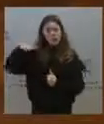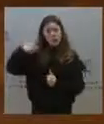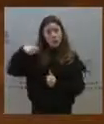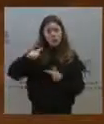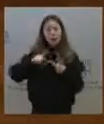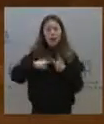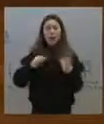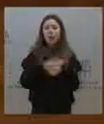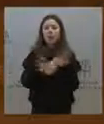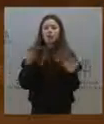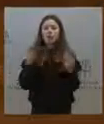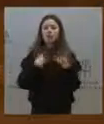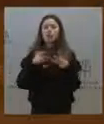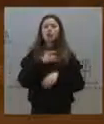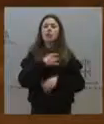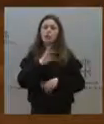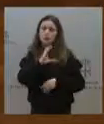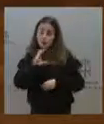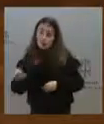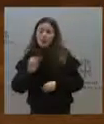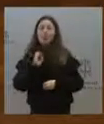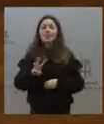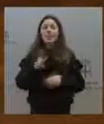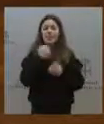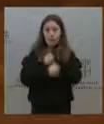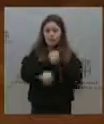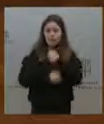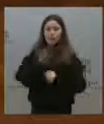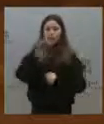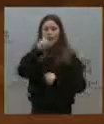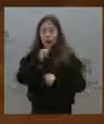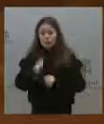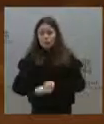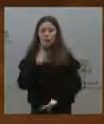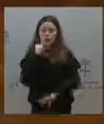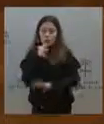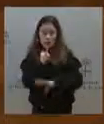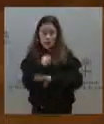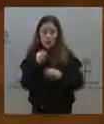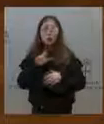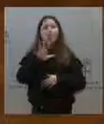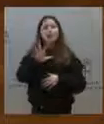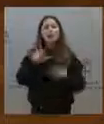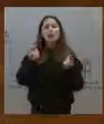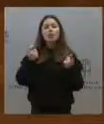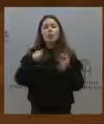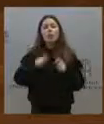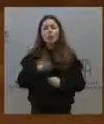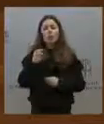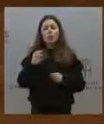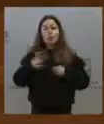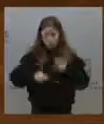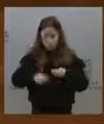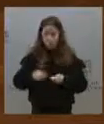13 organismos y entes públicos, 15 fundaciones e institutos, 5 consorcios, 20 sociedades. Y no me puedo creer que usted crea que esa